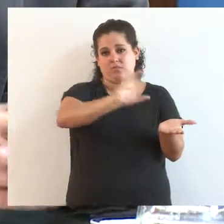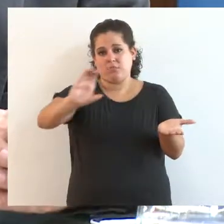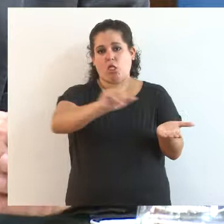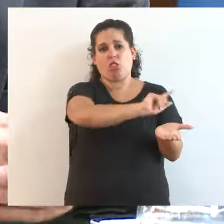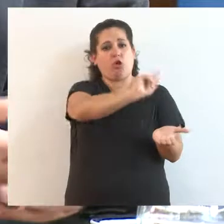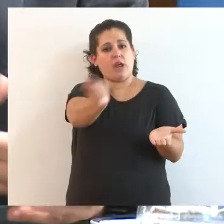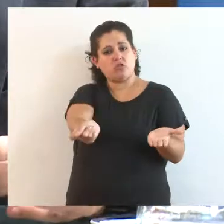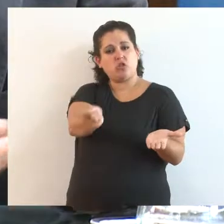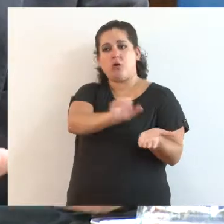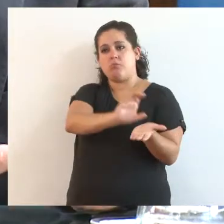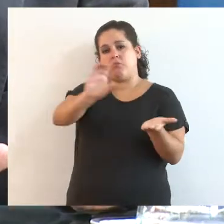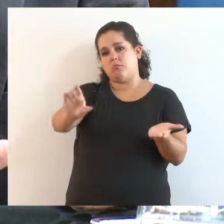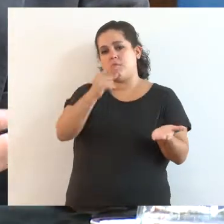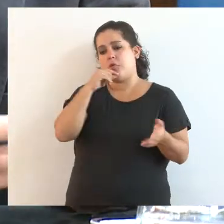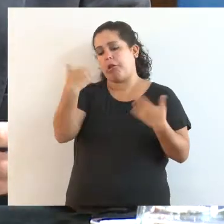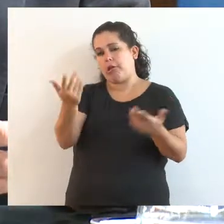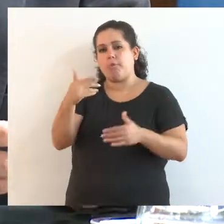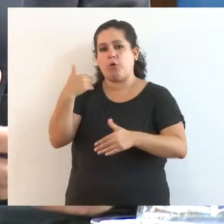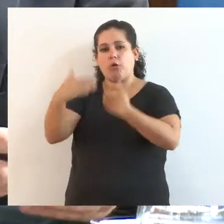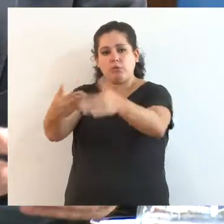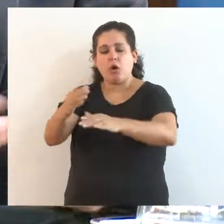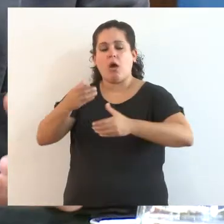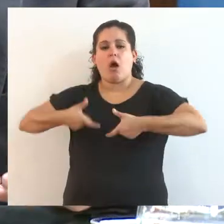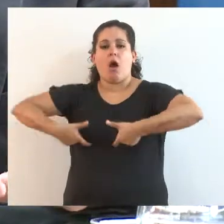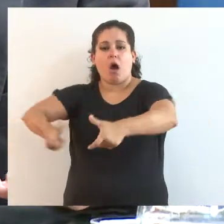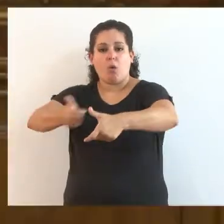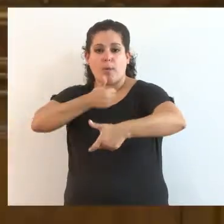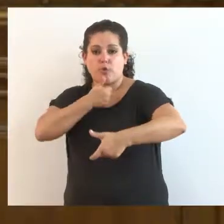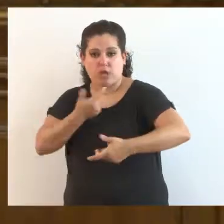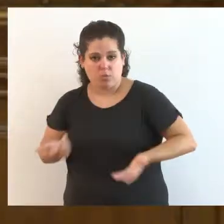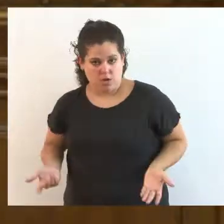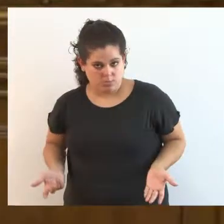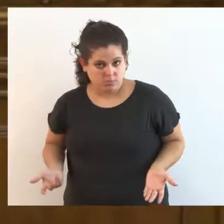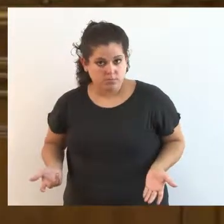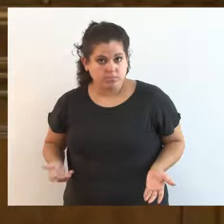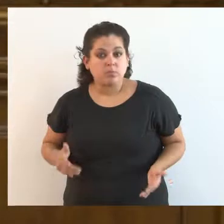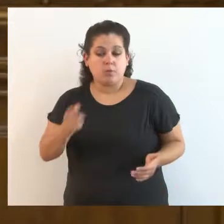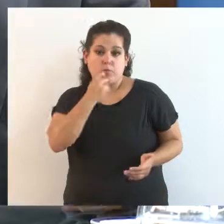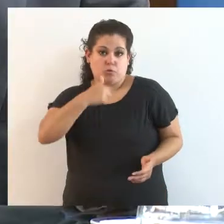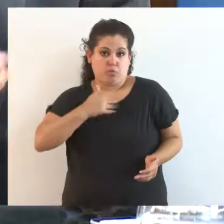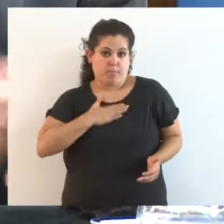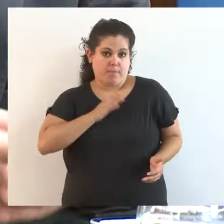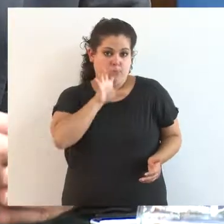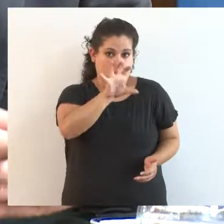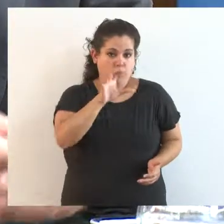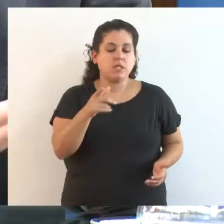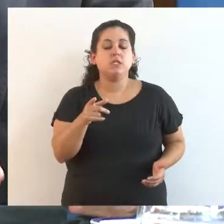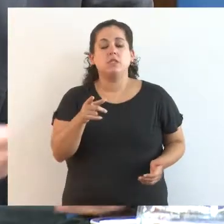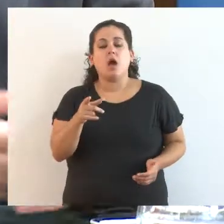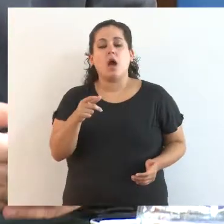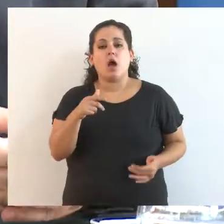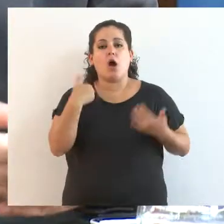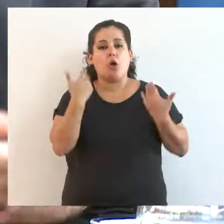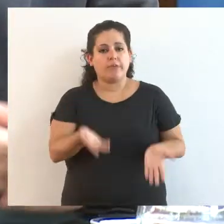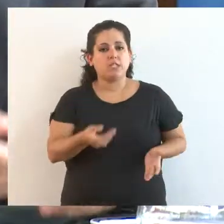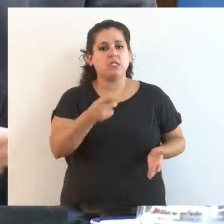parte de sus donaciones en obras de agua potable. Y específicamente en mi provincia,